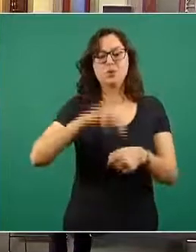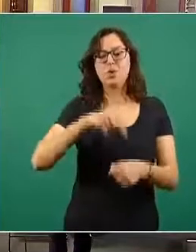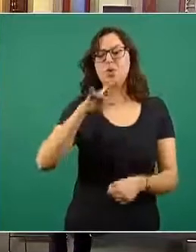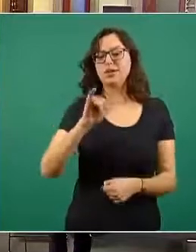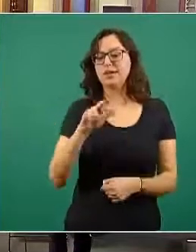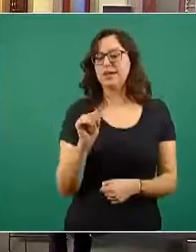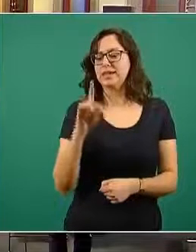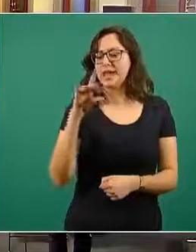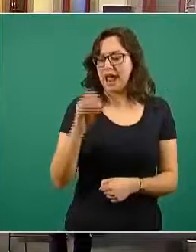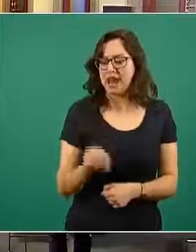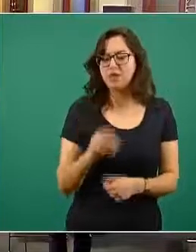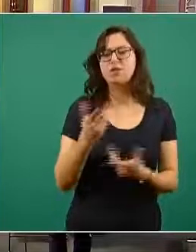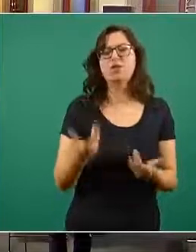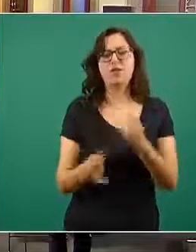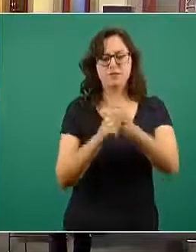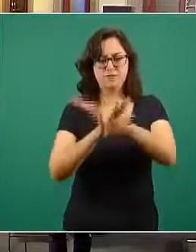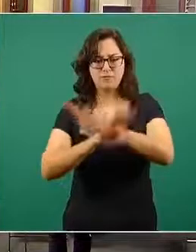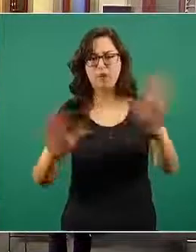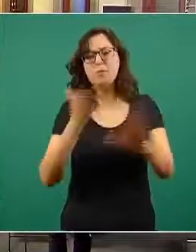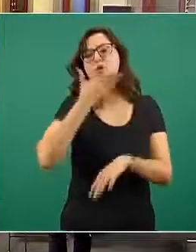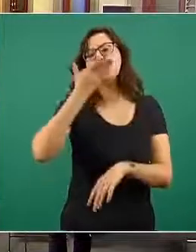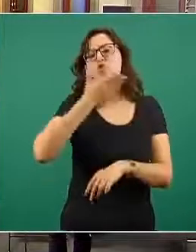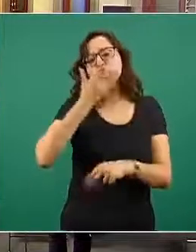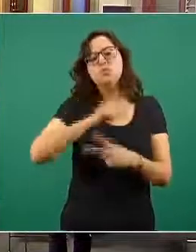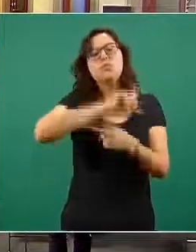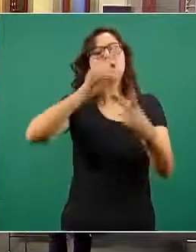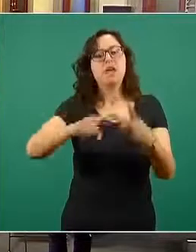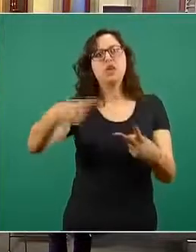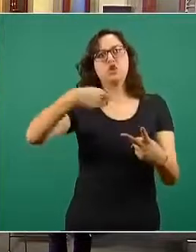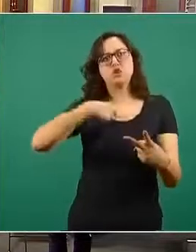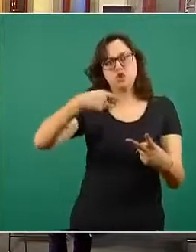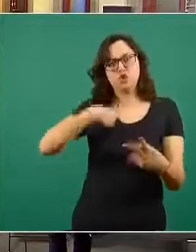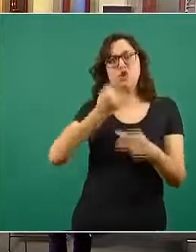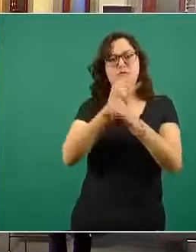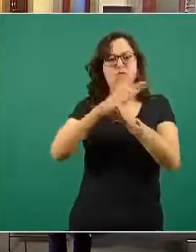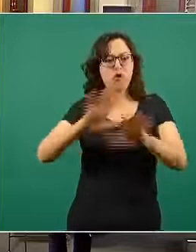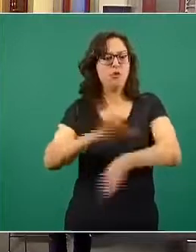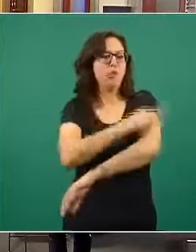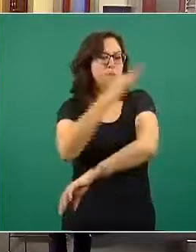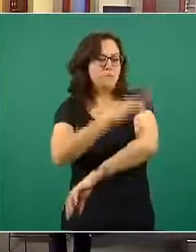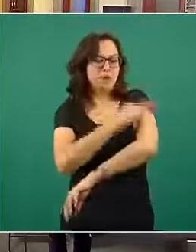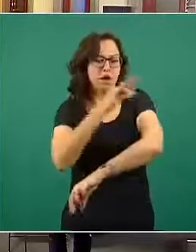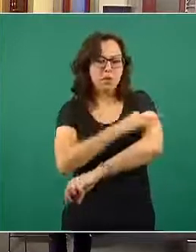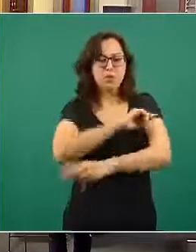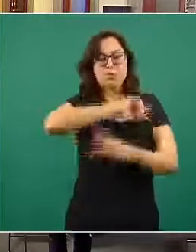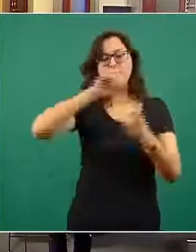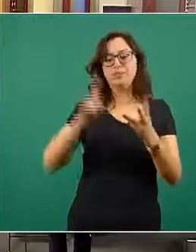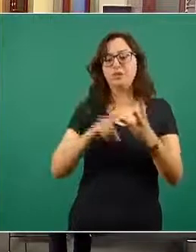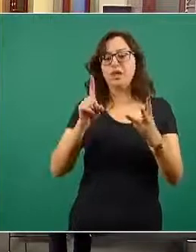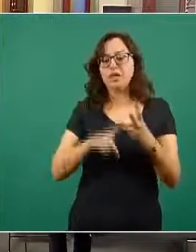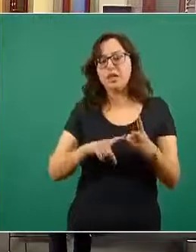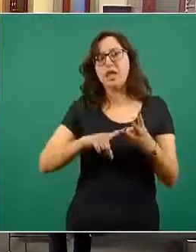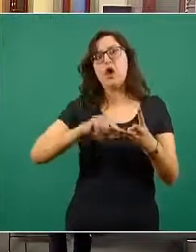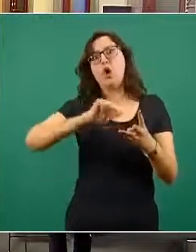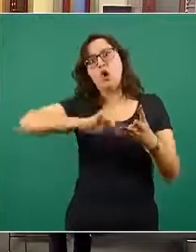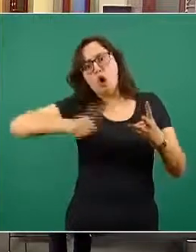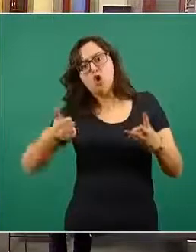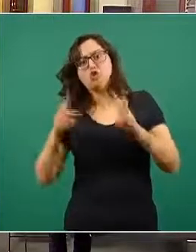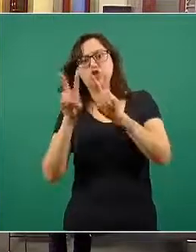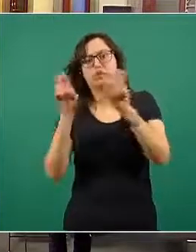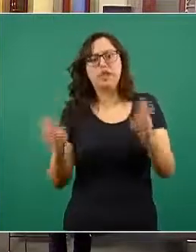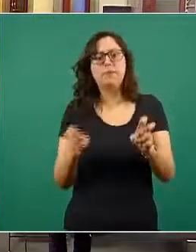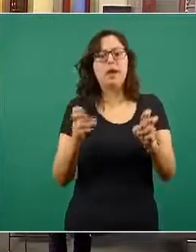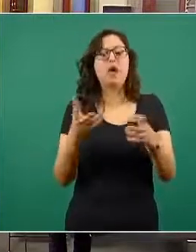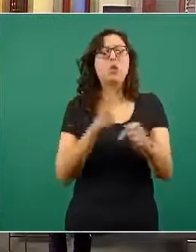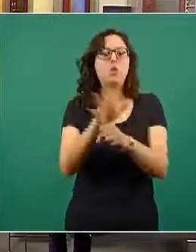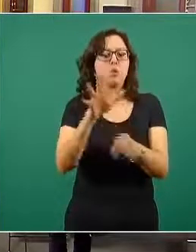informe técnico. Posteriormente yo presentaré el avance del programa de vacunación y el doctor Ricardo Cortés también va a presentar la